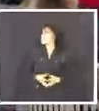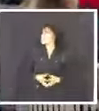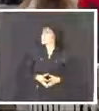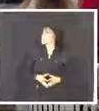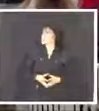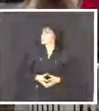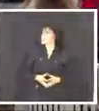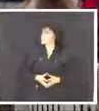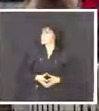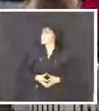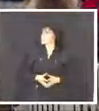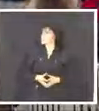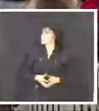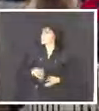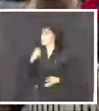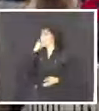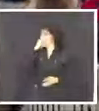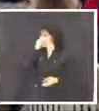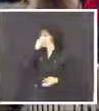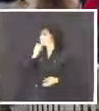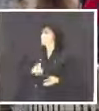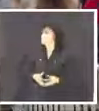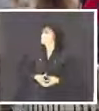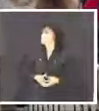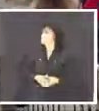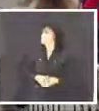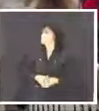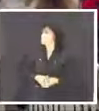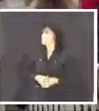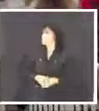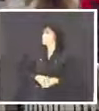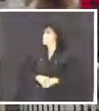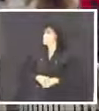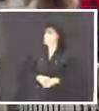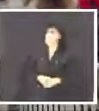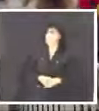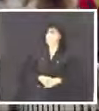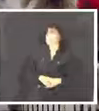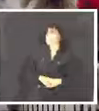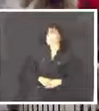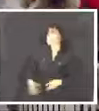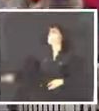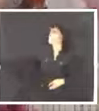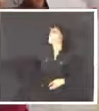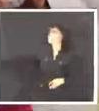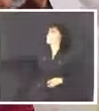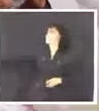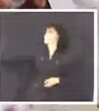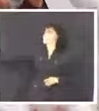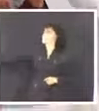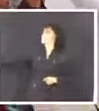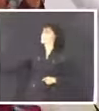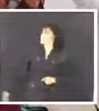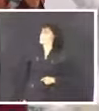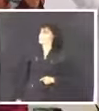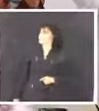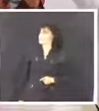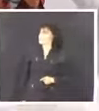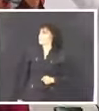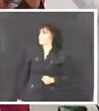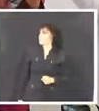Señoras y señores, descubrámonos la cabeza en posición de firmes y entonemos con mucho